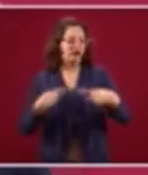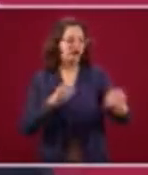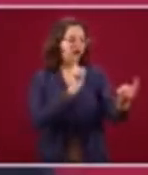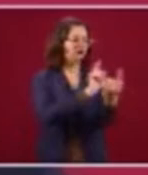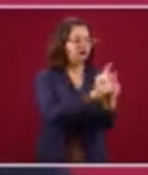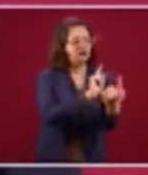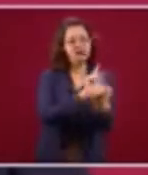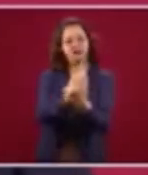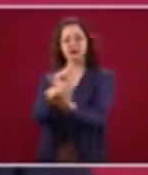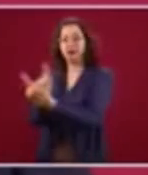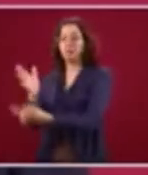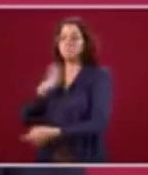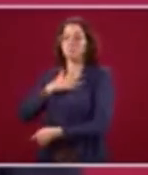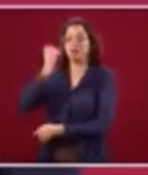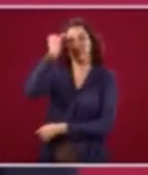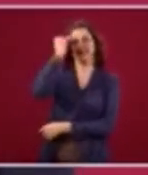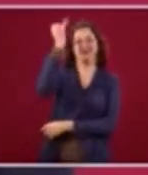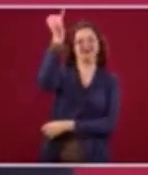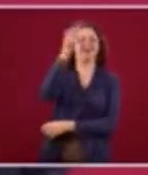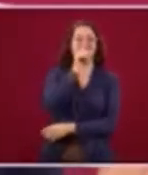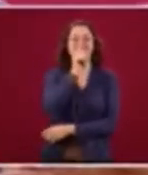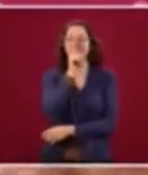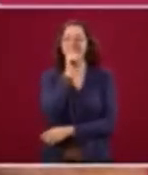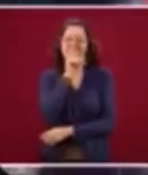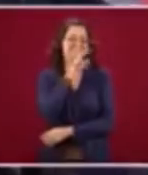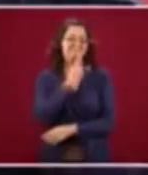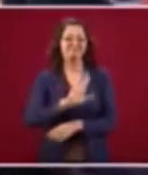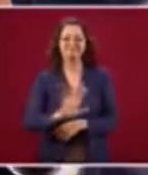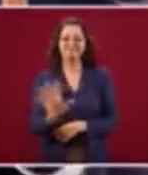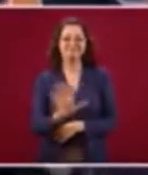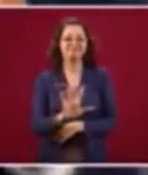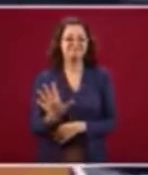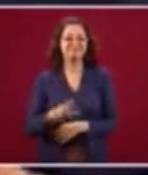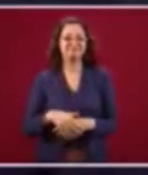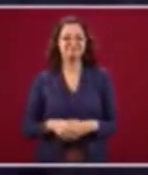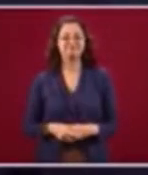No son ocurrencias. He estado